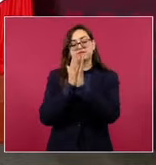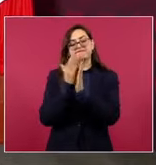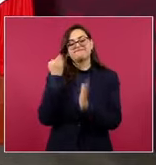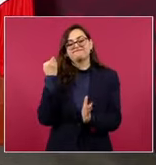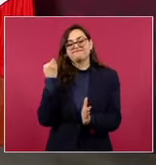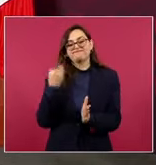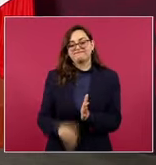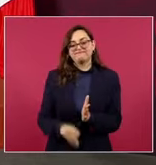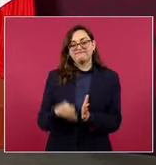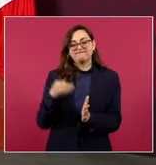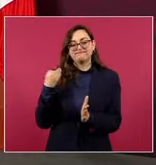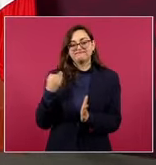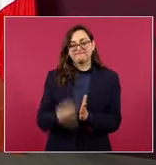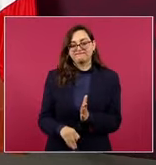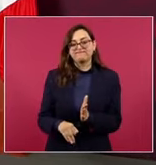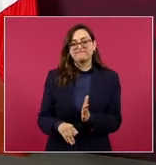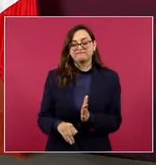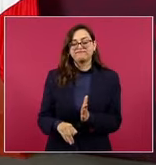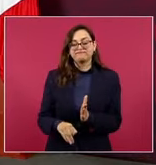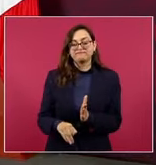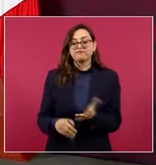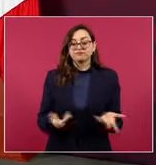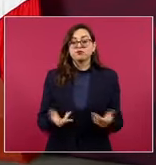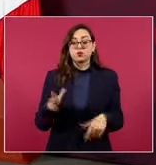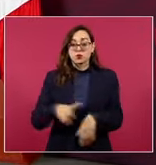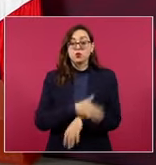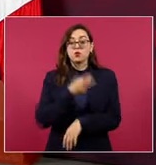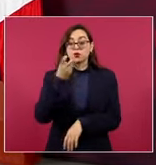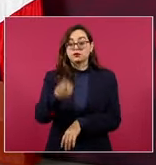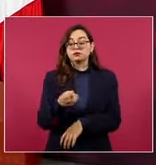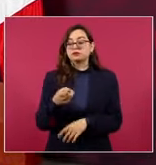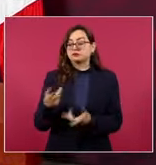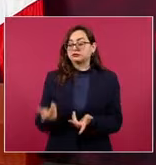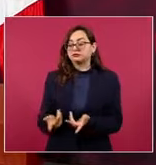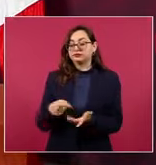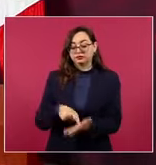requerido. Por eso la consulta no fue vinculatoria